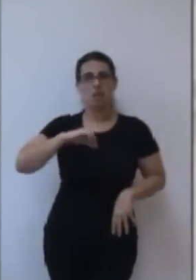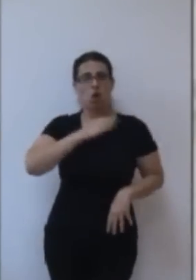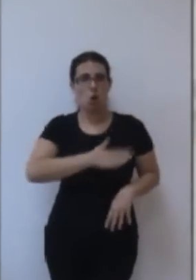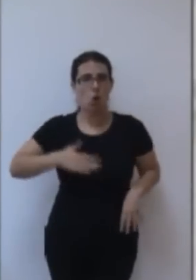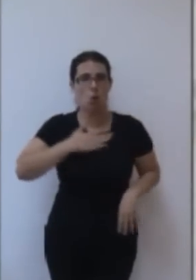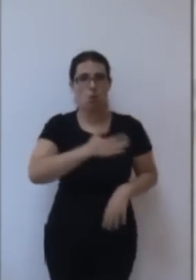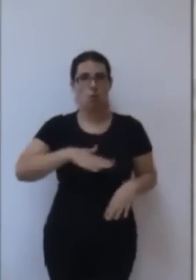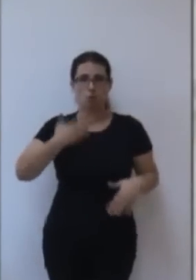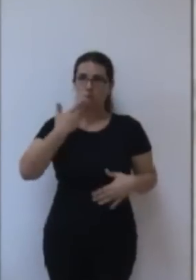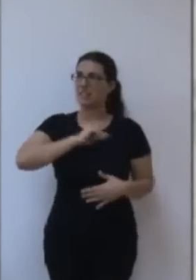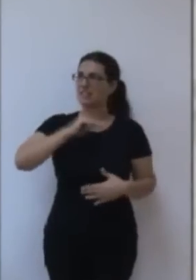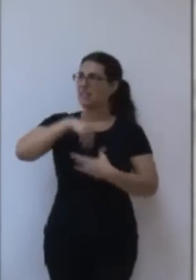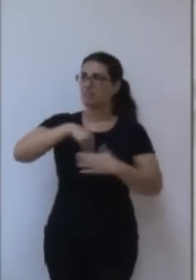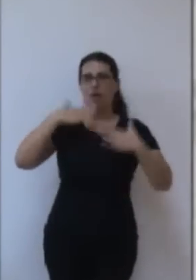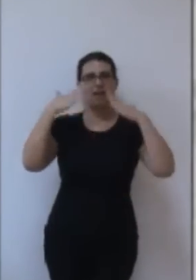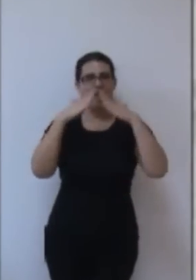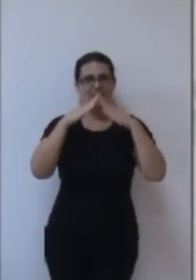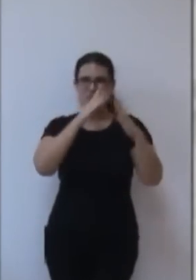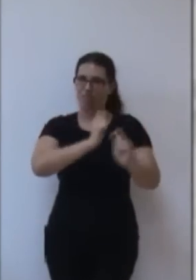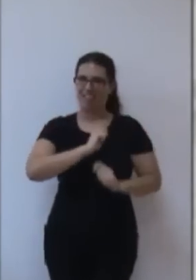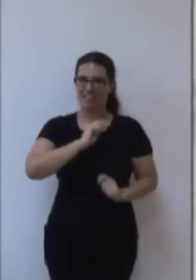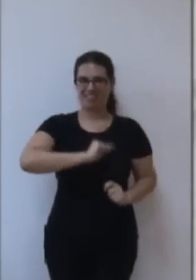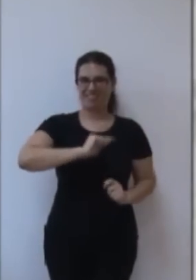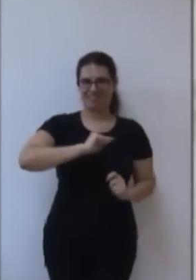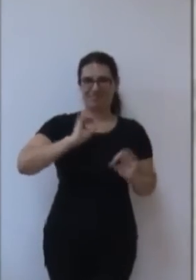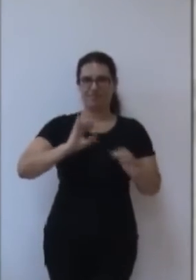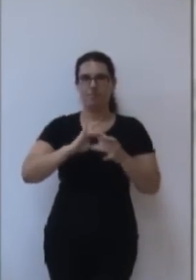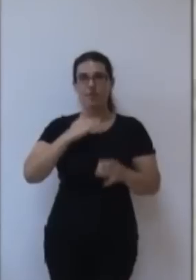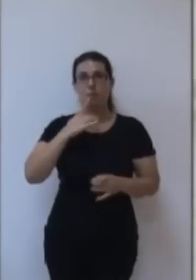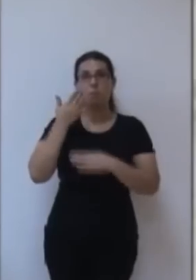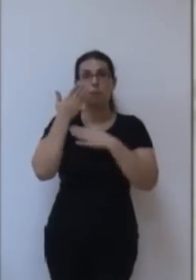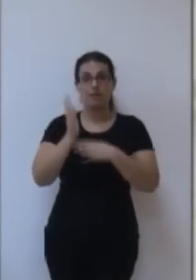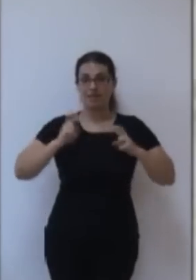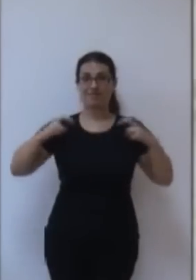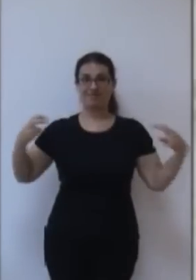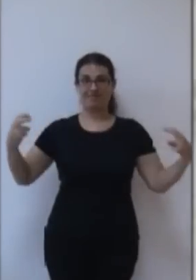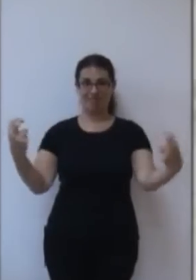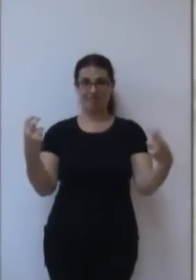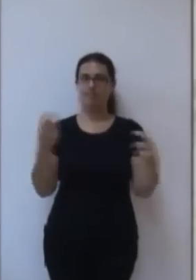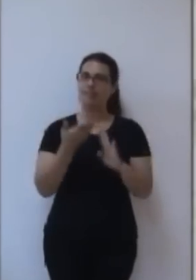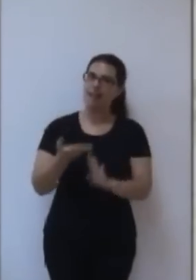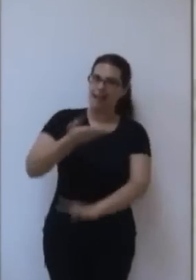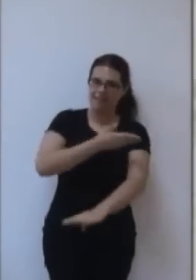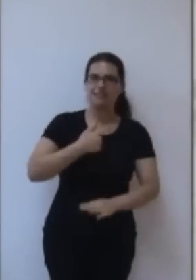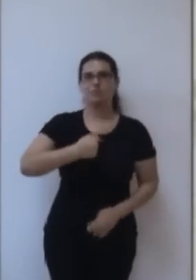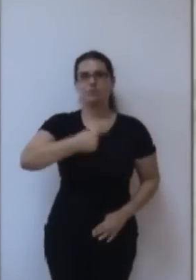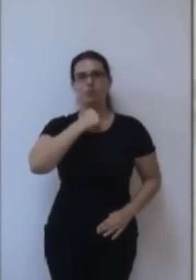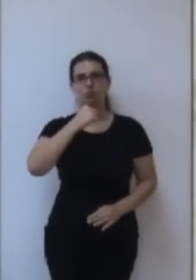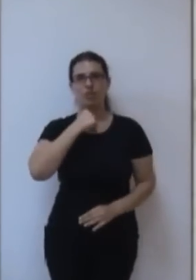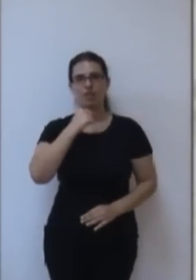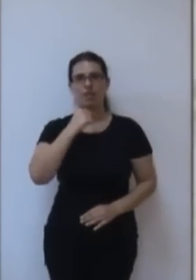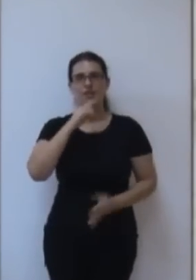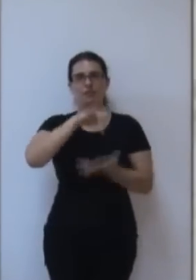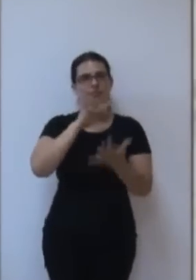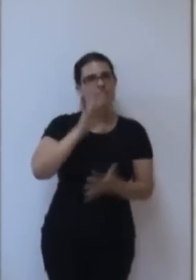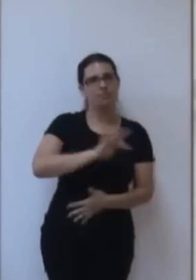hecho sentir. Y antes de presentar a la mesa y demás, me gustaría pasarle